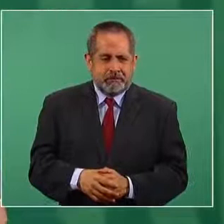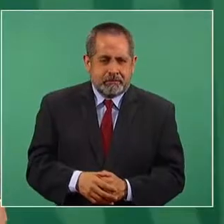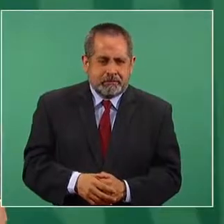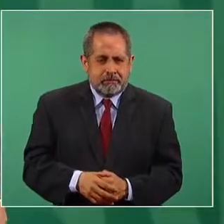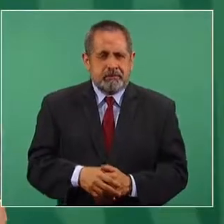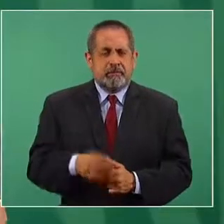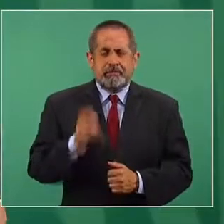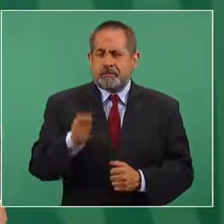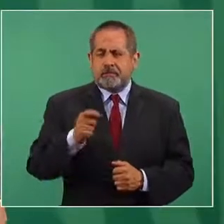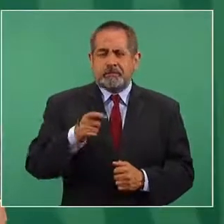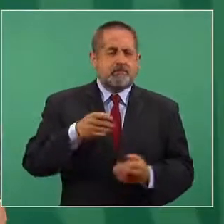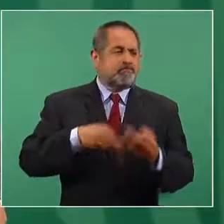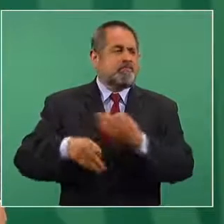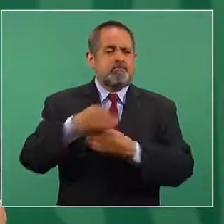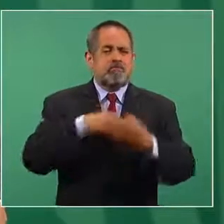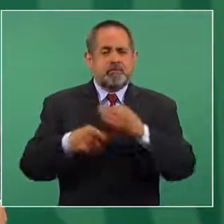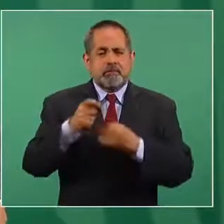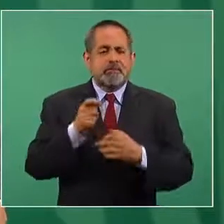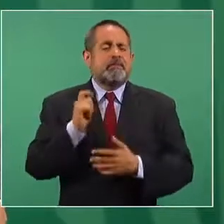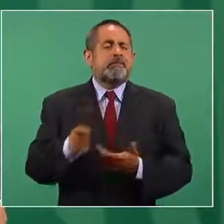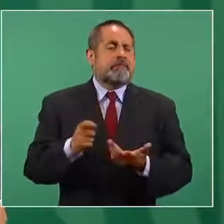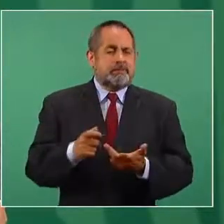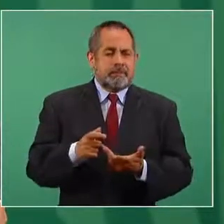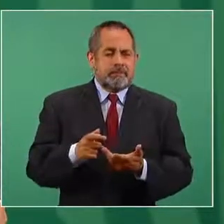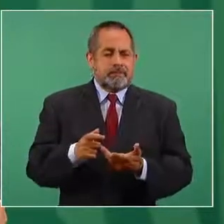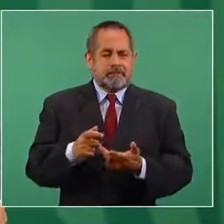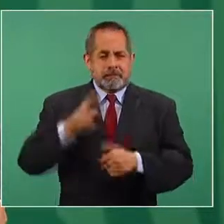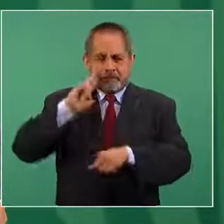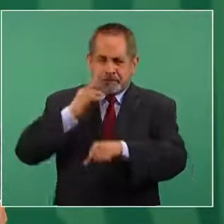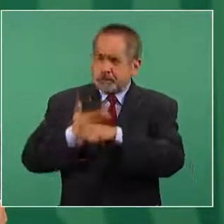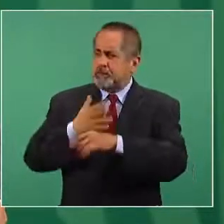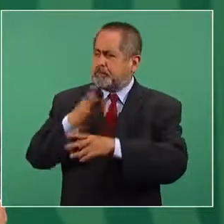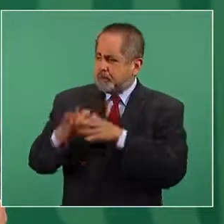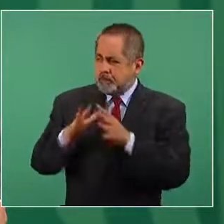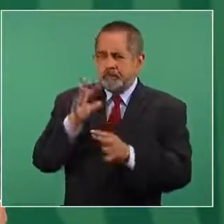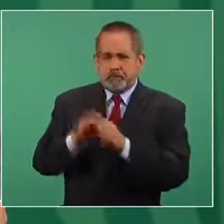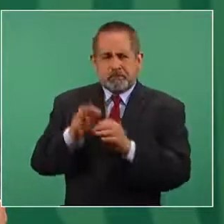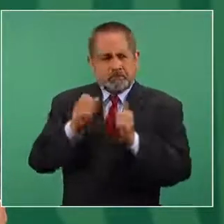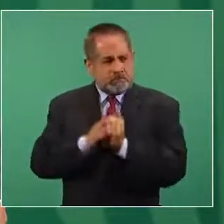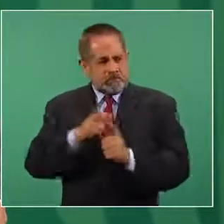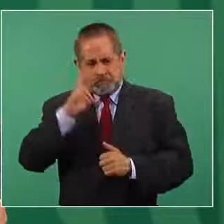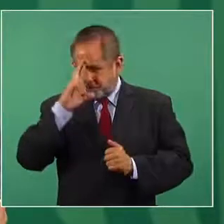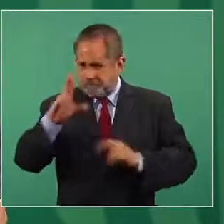todos tenemos que actuar con responsabilidad y con respeto.